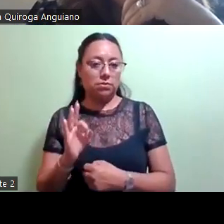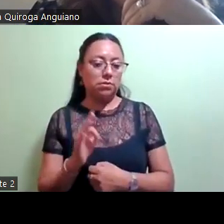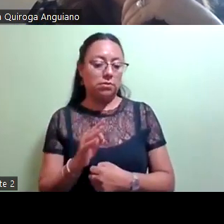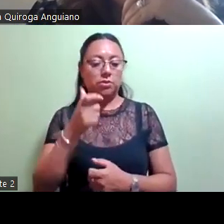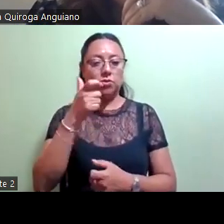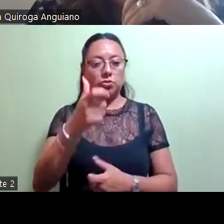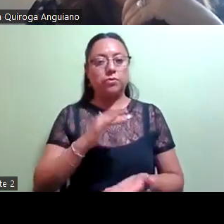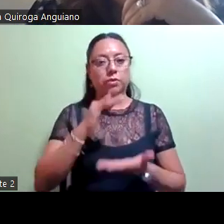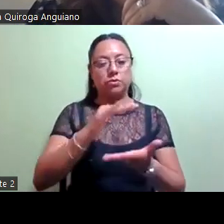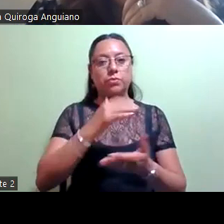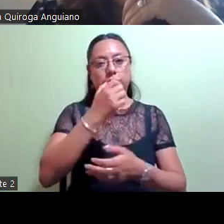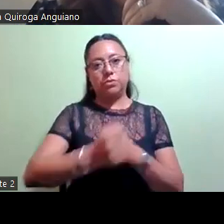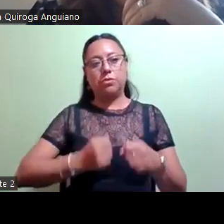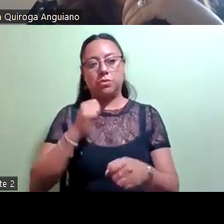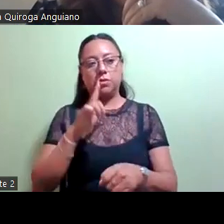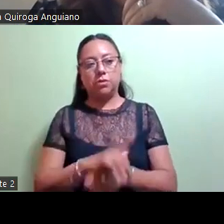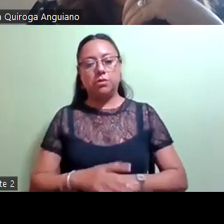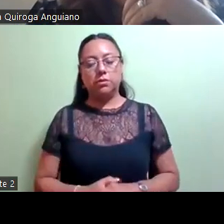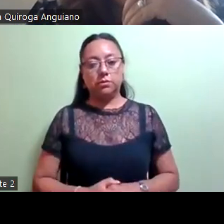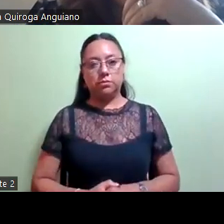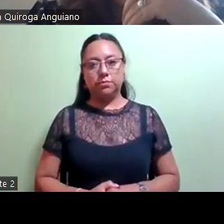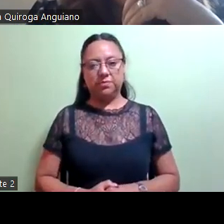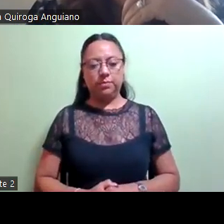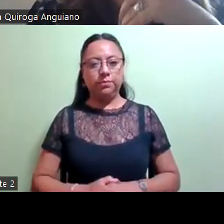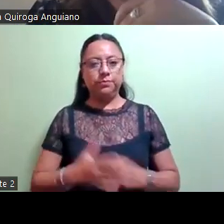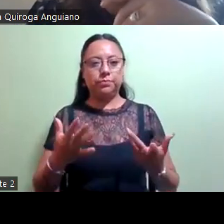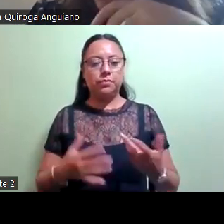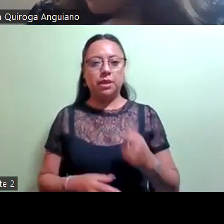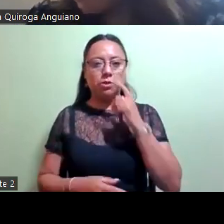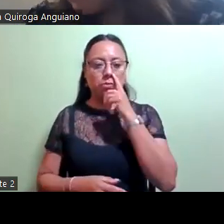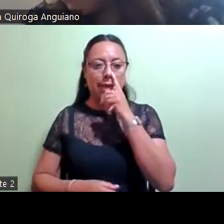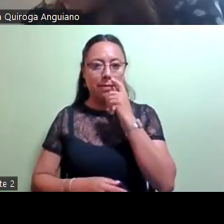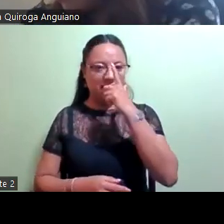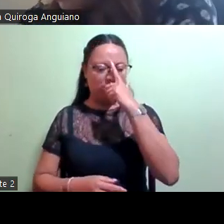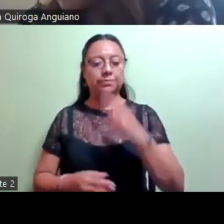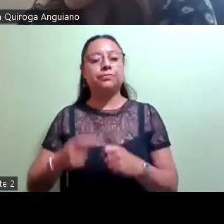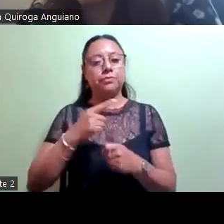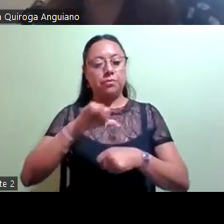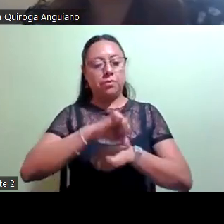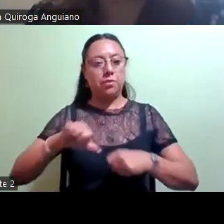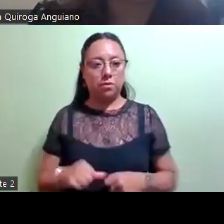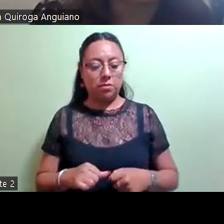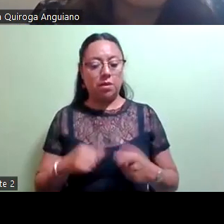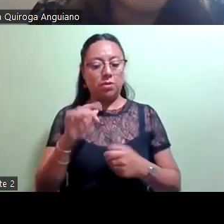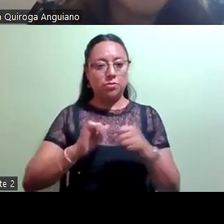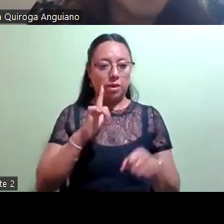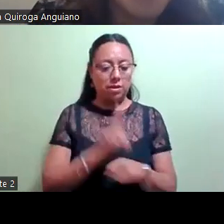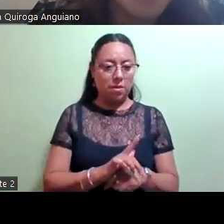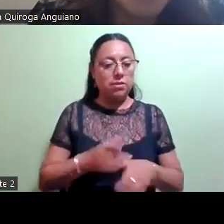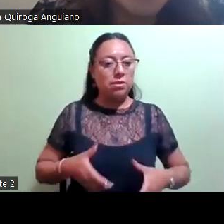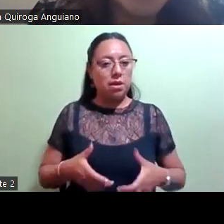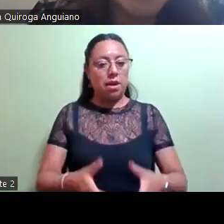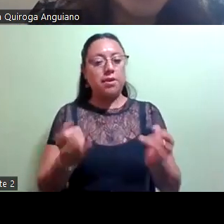para implementar campañas permanentes de esterilización a los animales en situación de calle. Que además de los